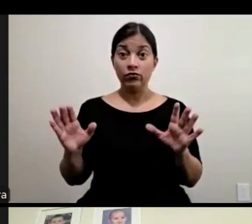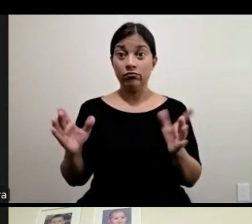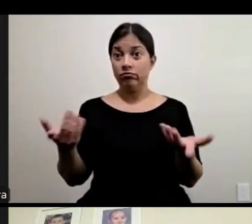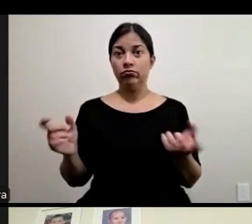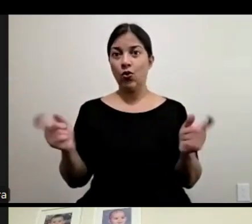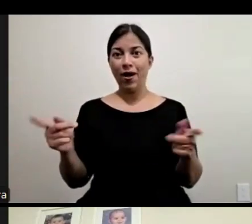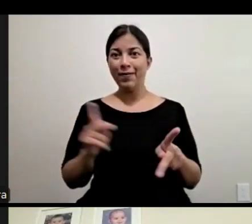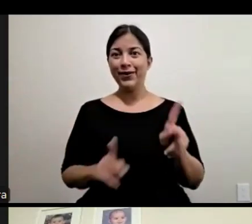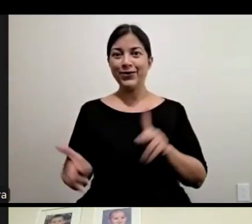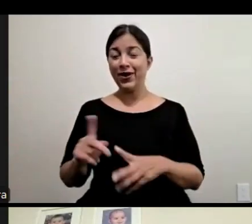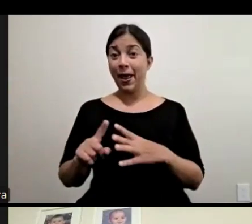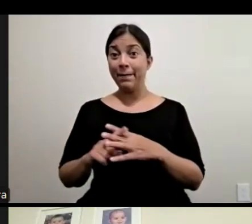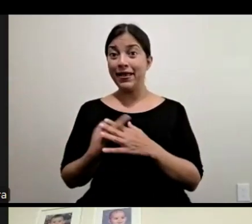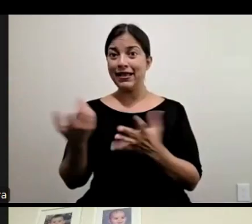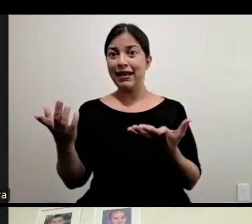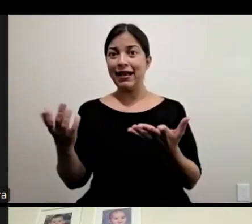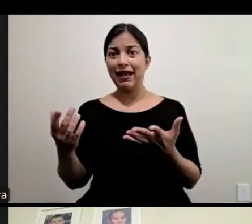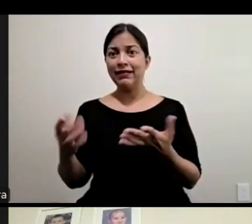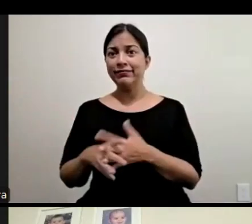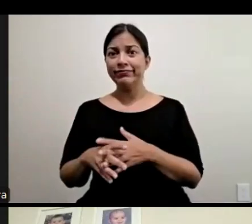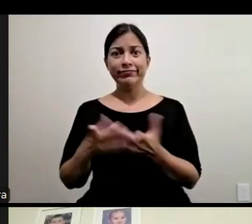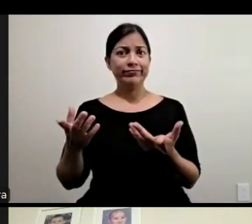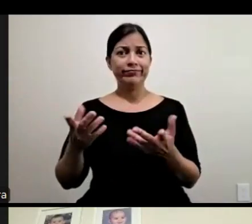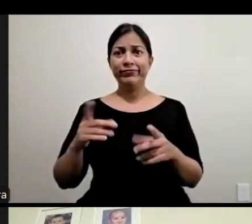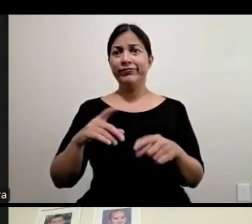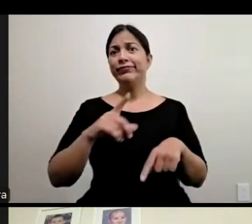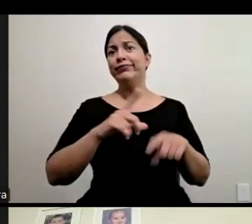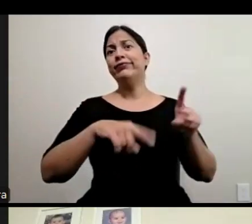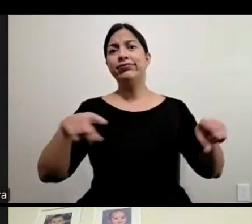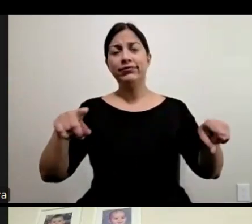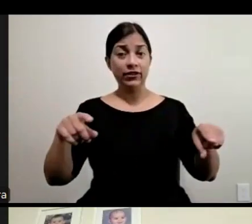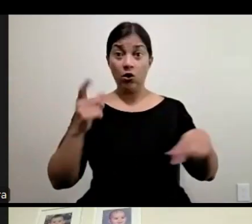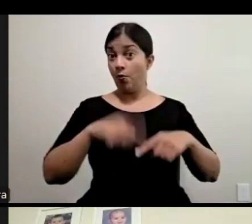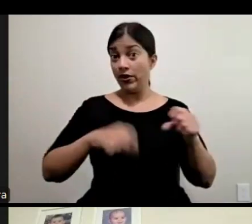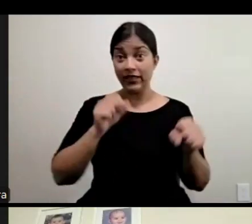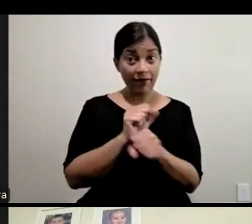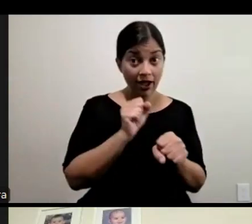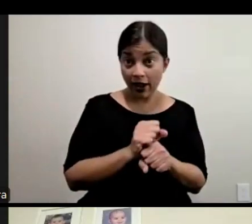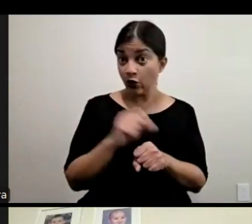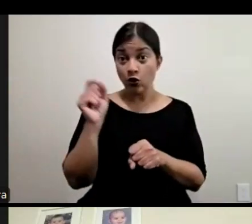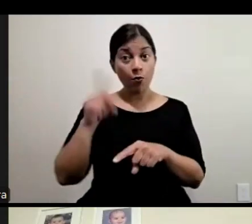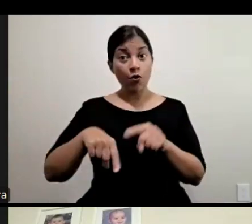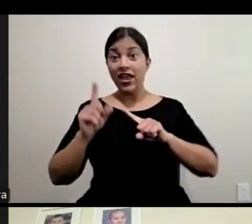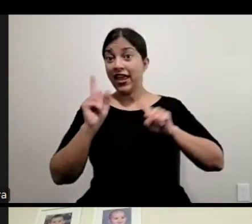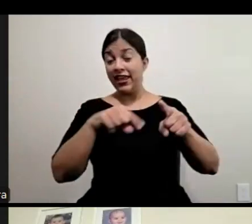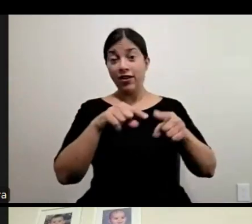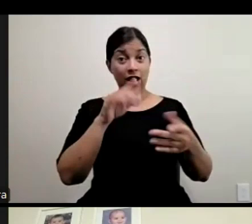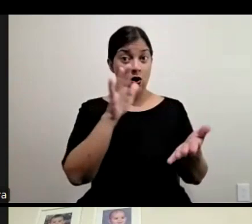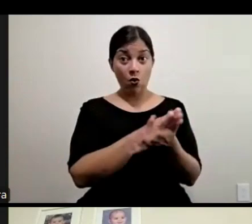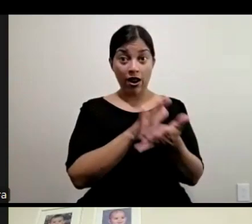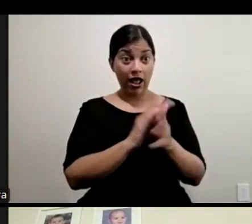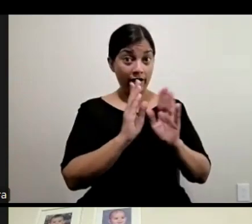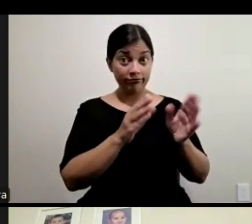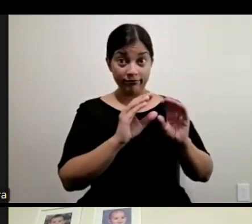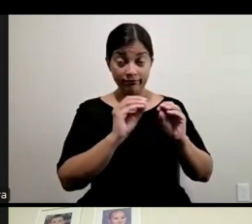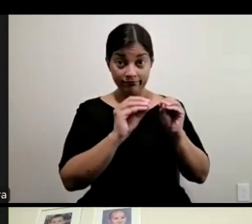personas empiezan a diversificar, ¿verdad? Porque no podían trabajar, no podían ir a una academia a dar clases de ballet, porque no